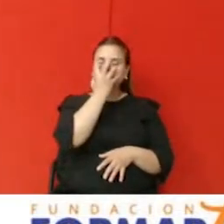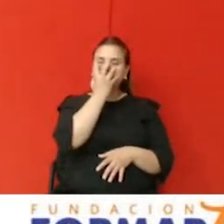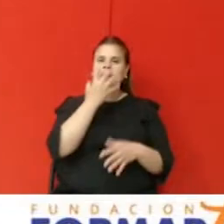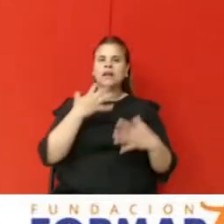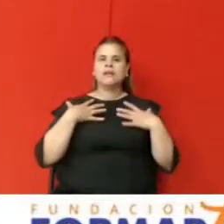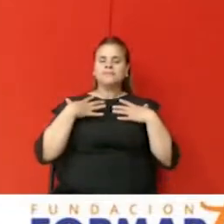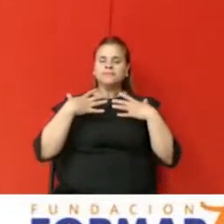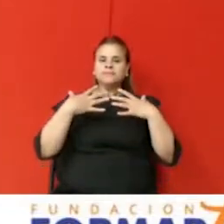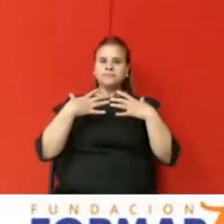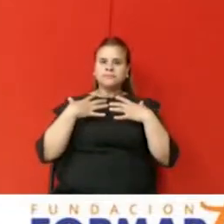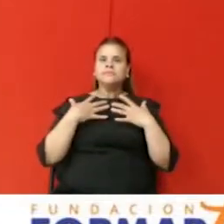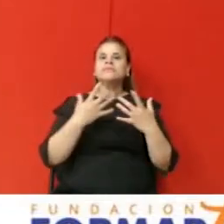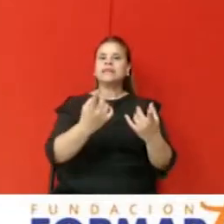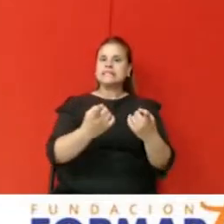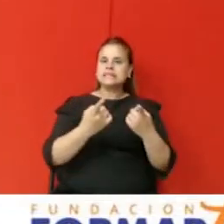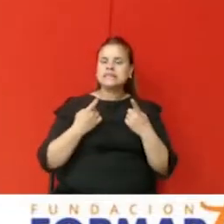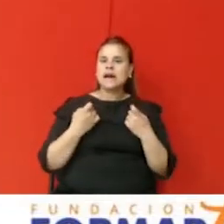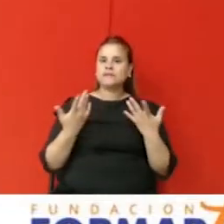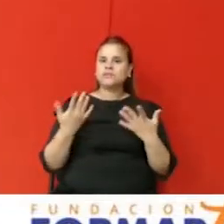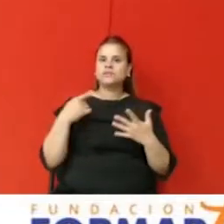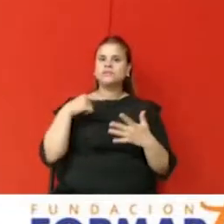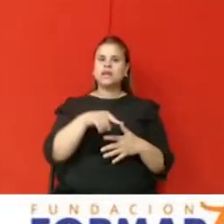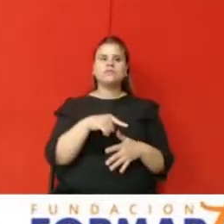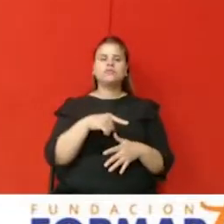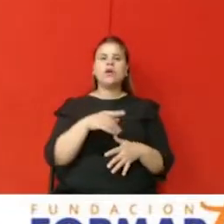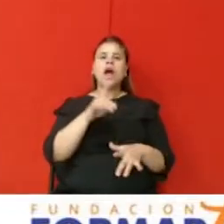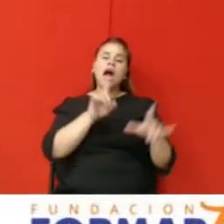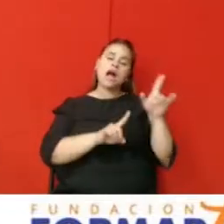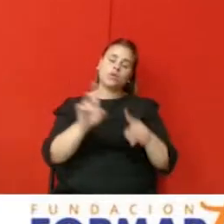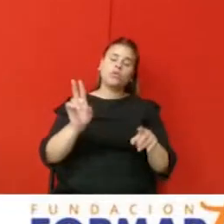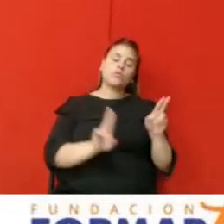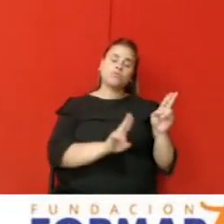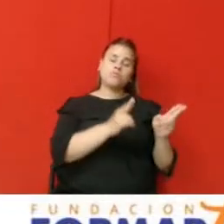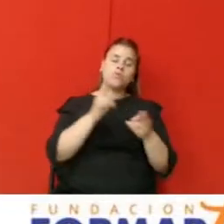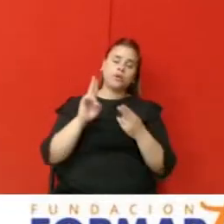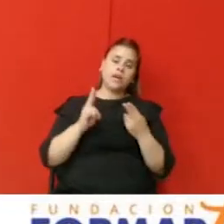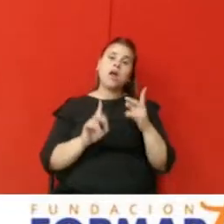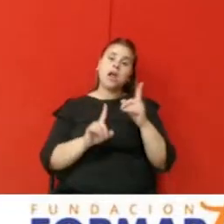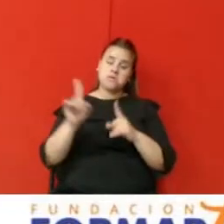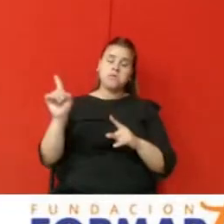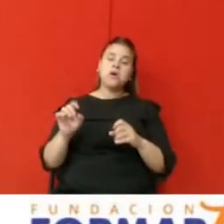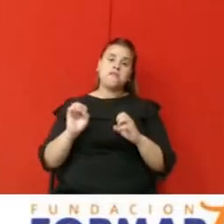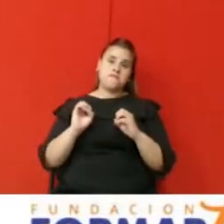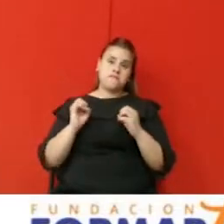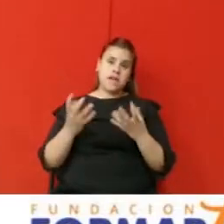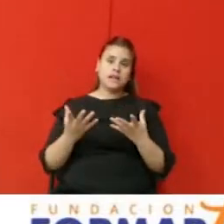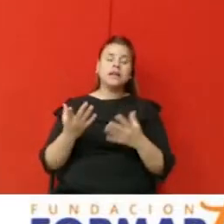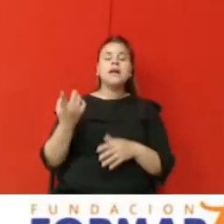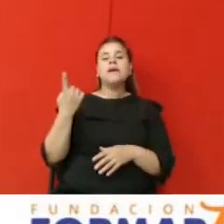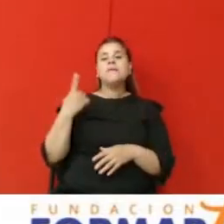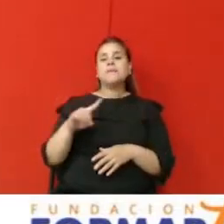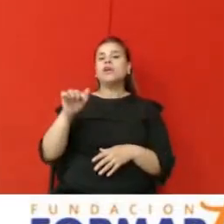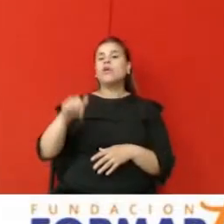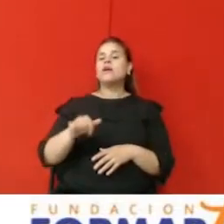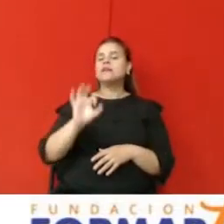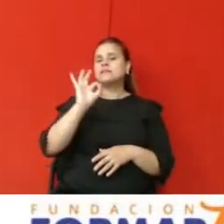Así que esos pacientes, muchos de esos pacientes fallecieron, muchos pacientes se recuperaron. Ustedes saben